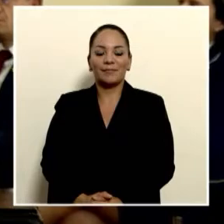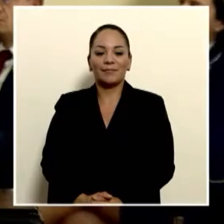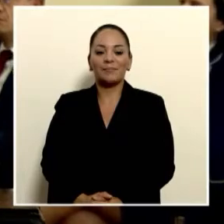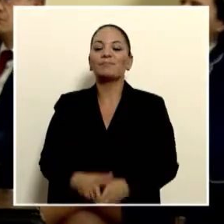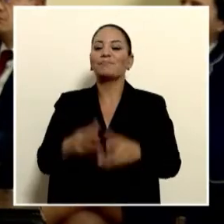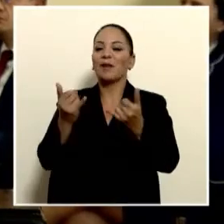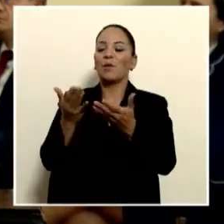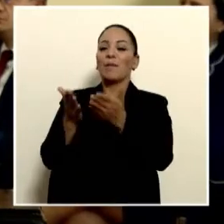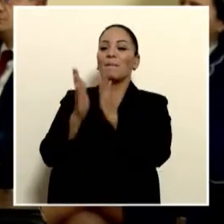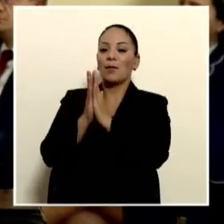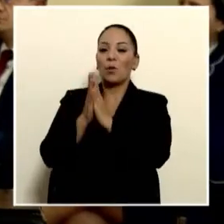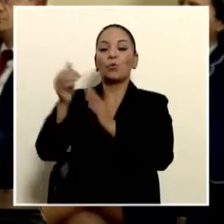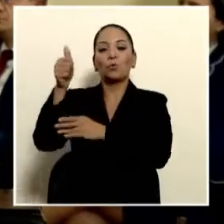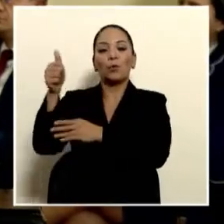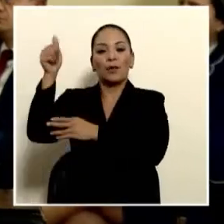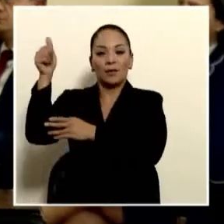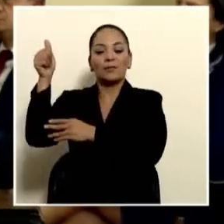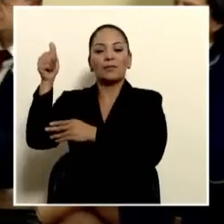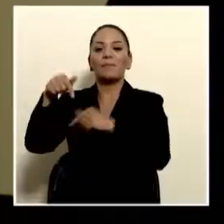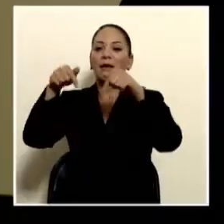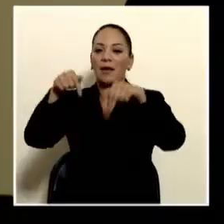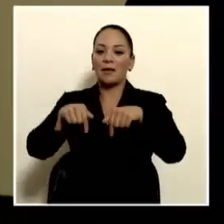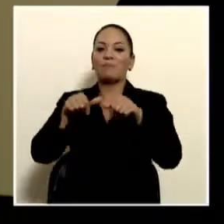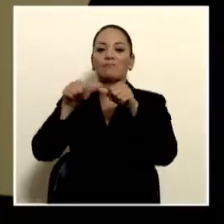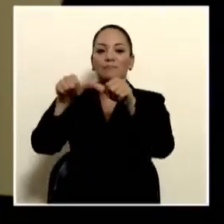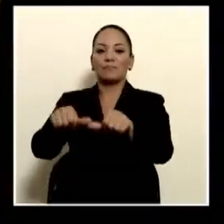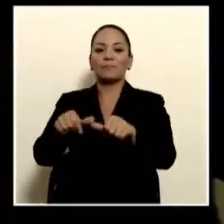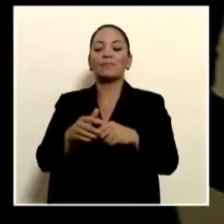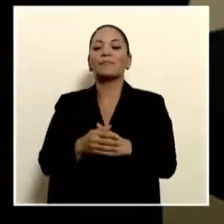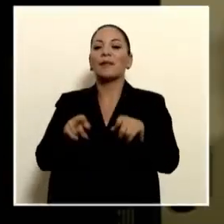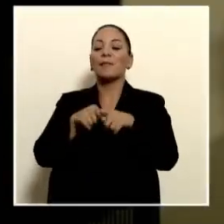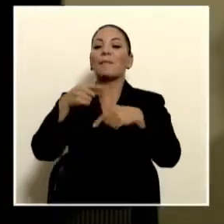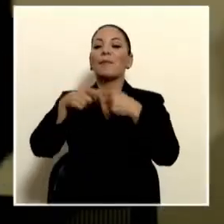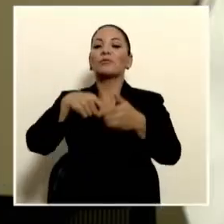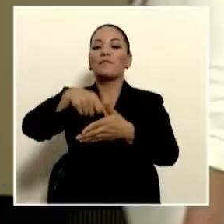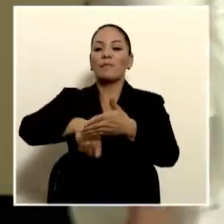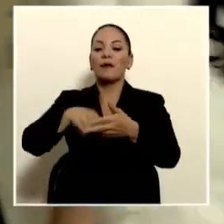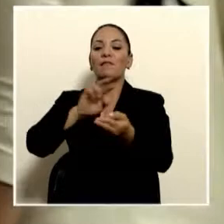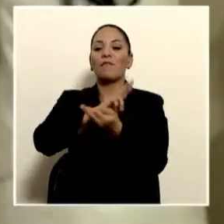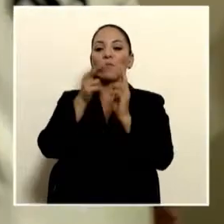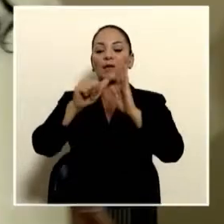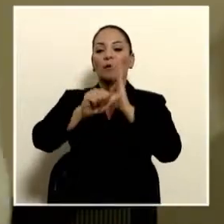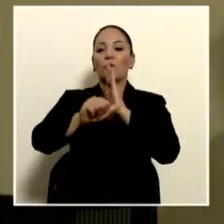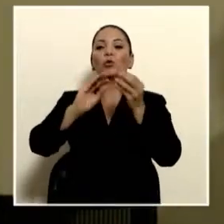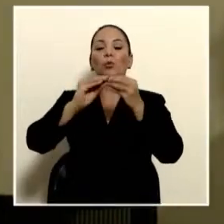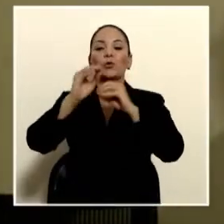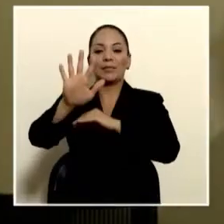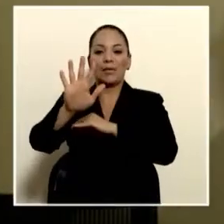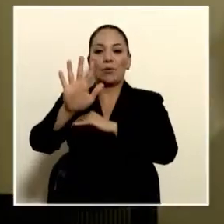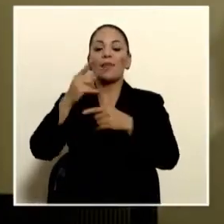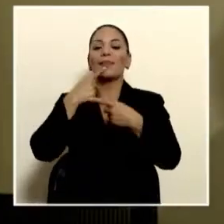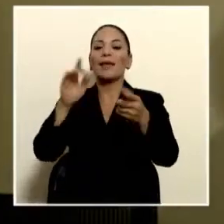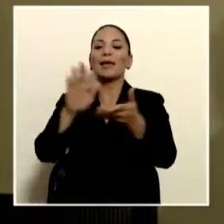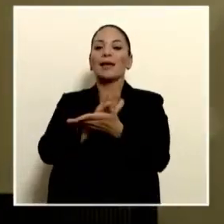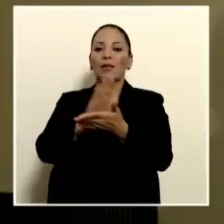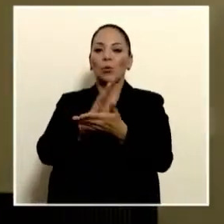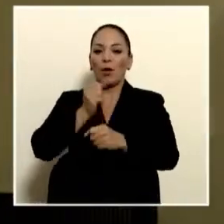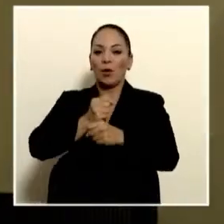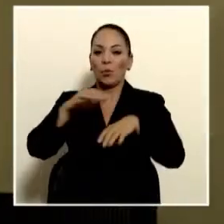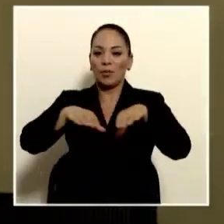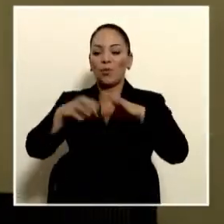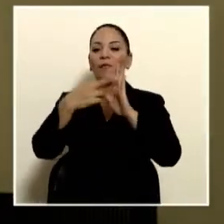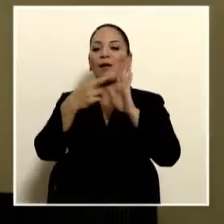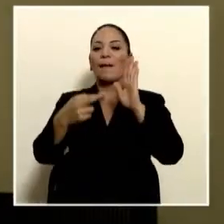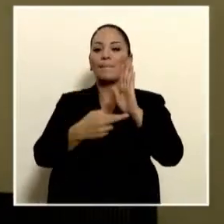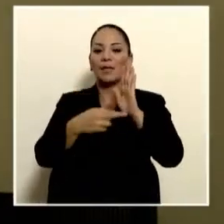Les solicito a las autoridades mantenerse acá en el escenario, dado que también firmaremos la reforma del artículo número 5 del Decreto Ejecutivo,